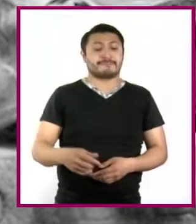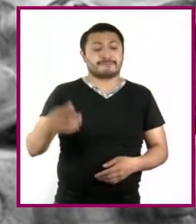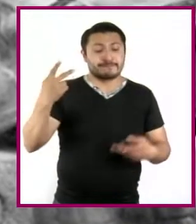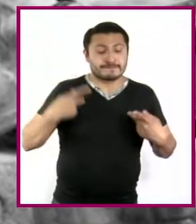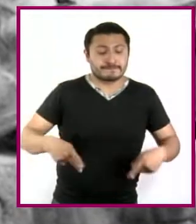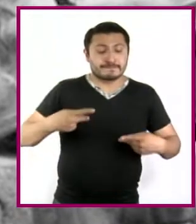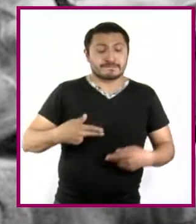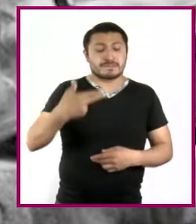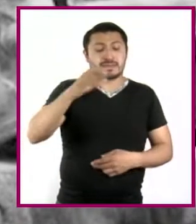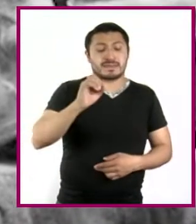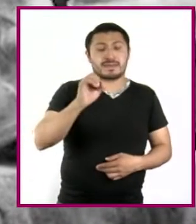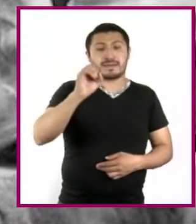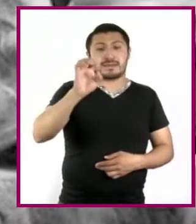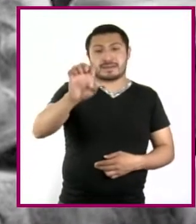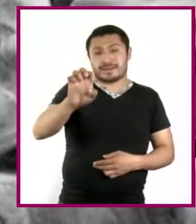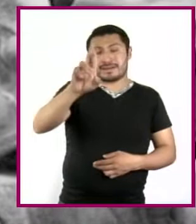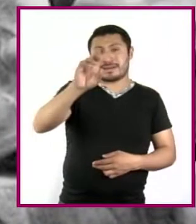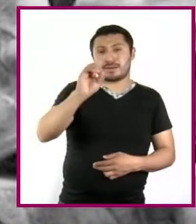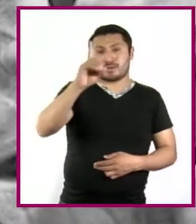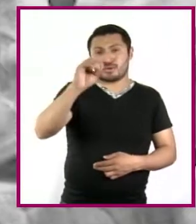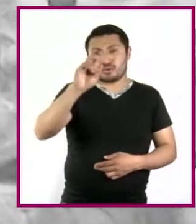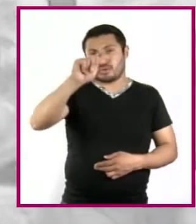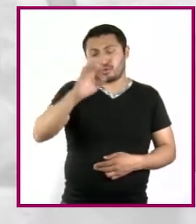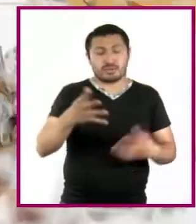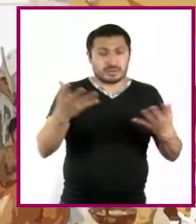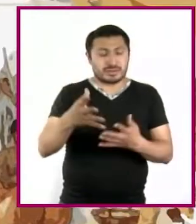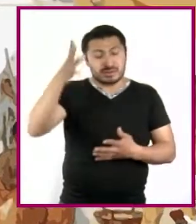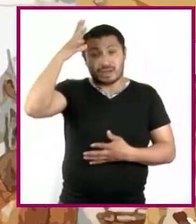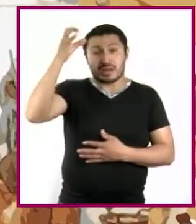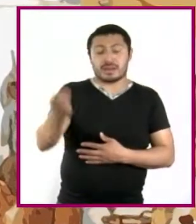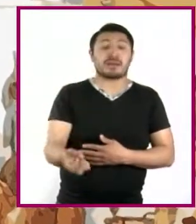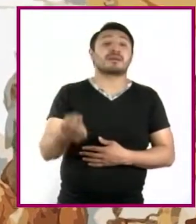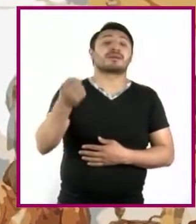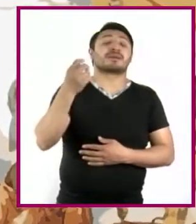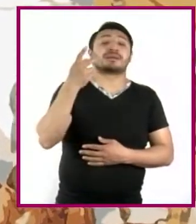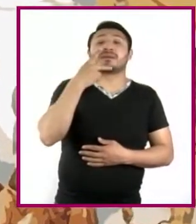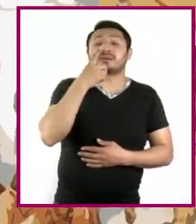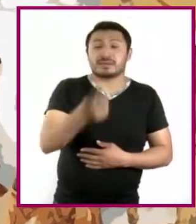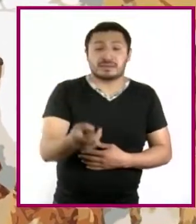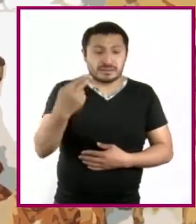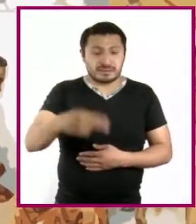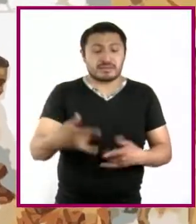de Heródoto realizaban bajo ese concepto lo que llamaban